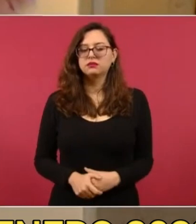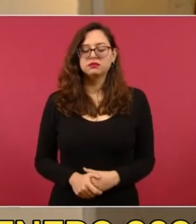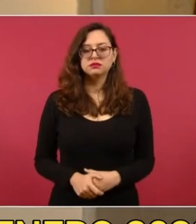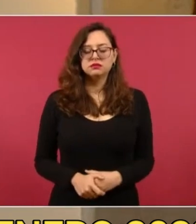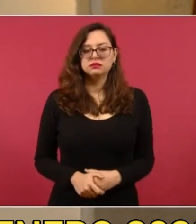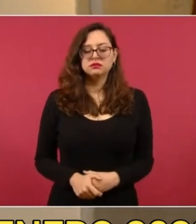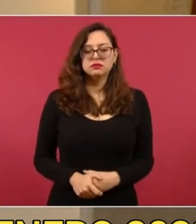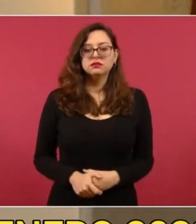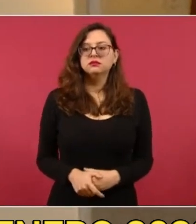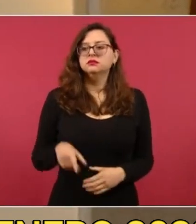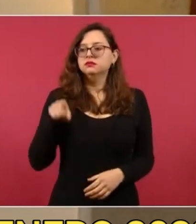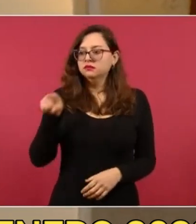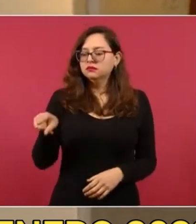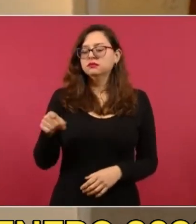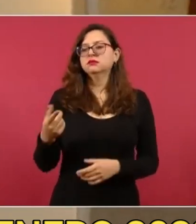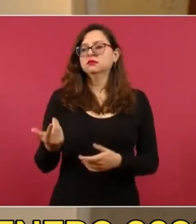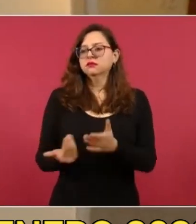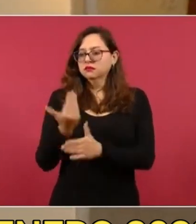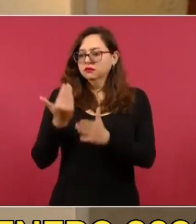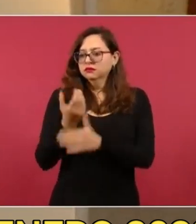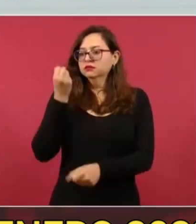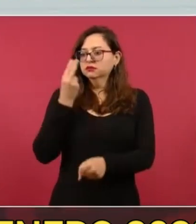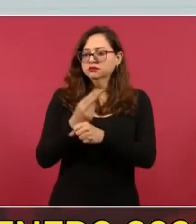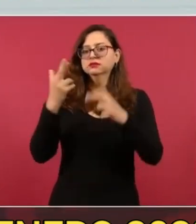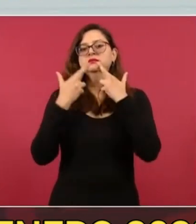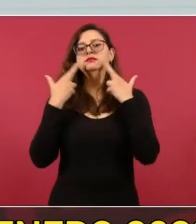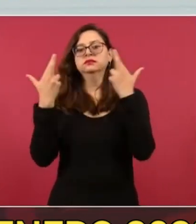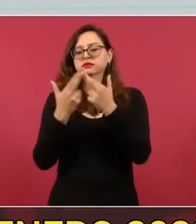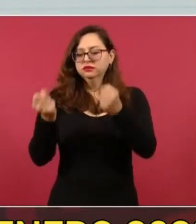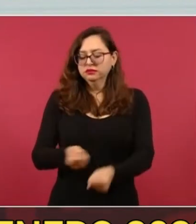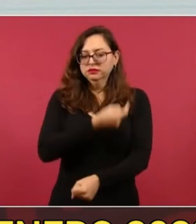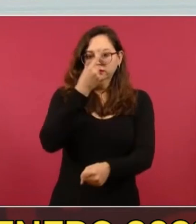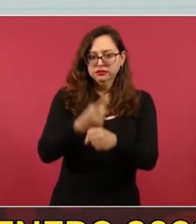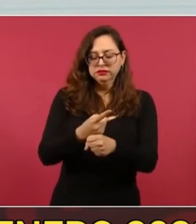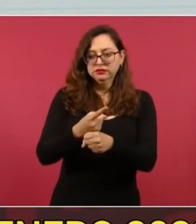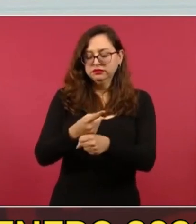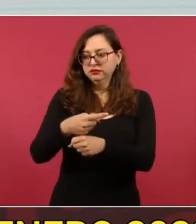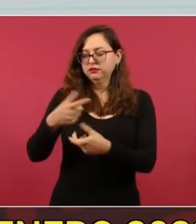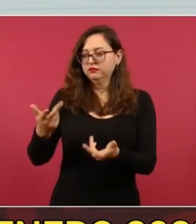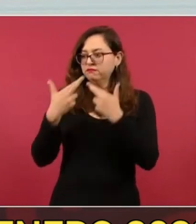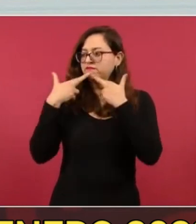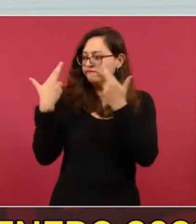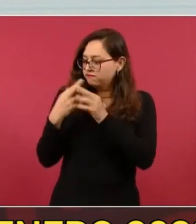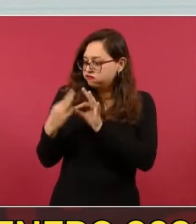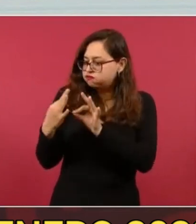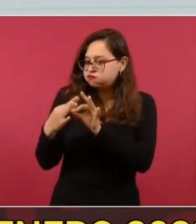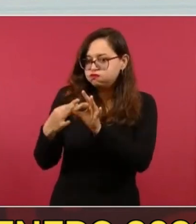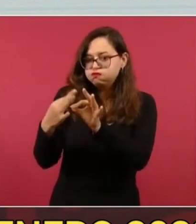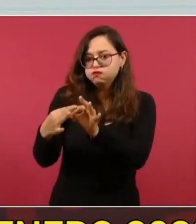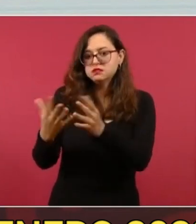se reúnen no solo las autoridades de la Ciudad de México, en todo el país,